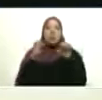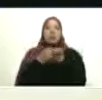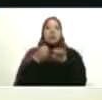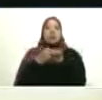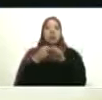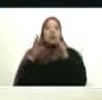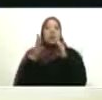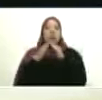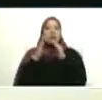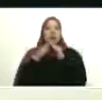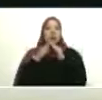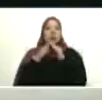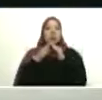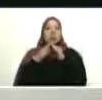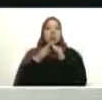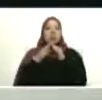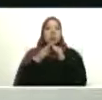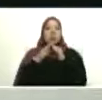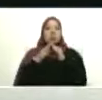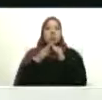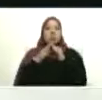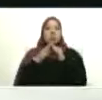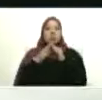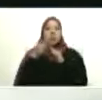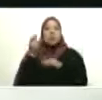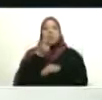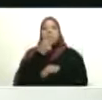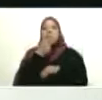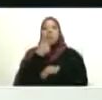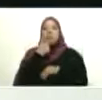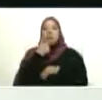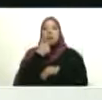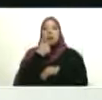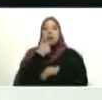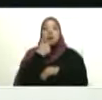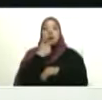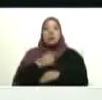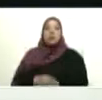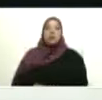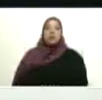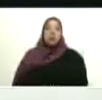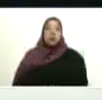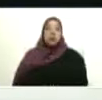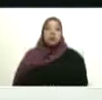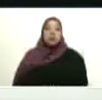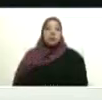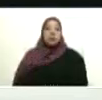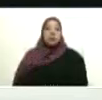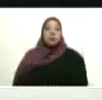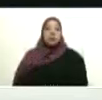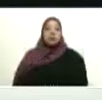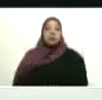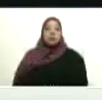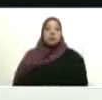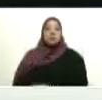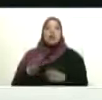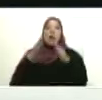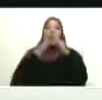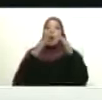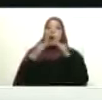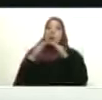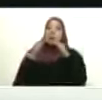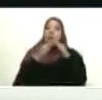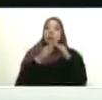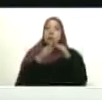hogares tengan esta belleza de mapa. Ahí estamos entregando viviendas